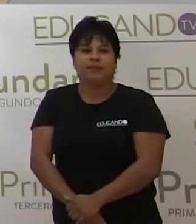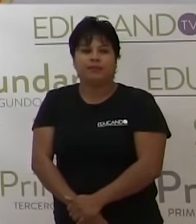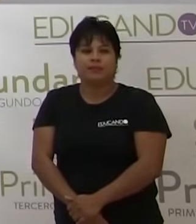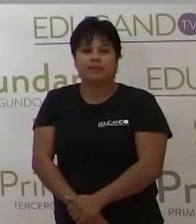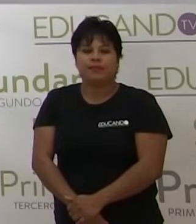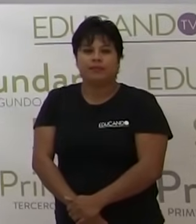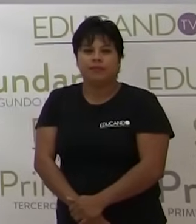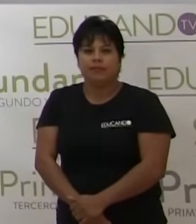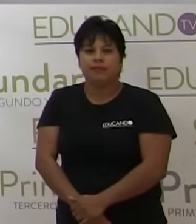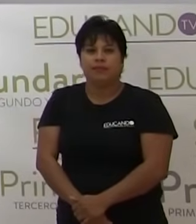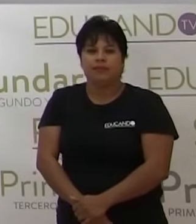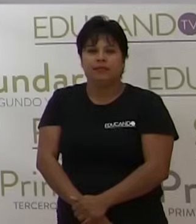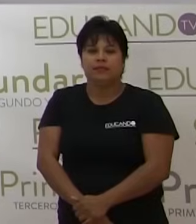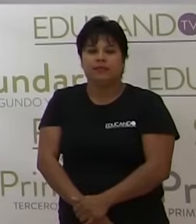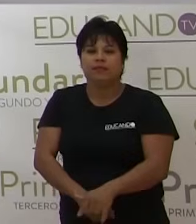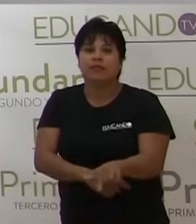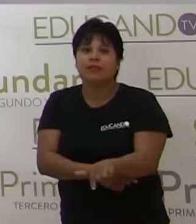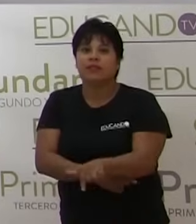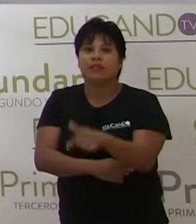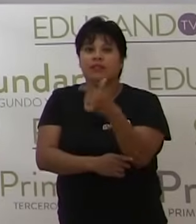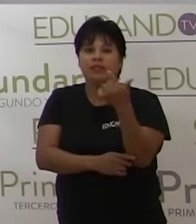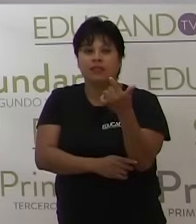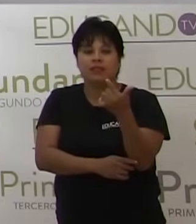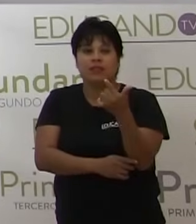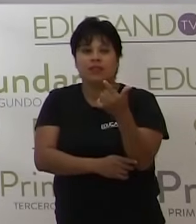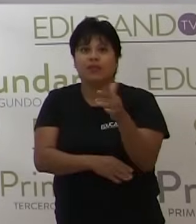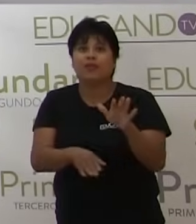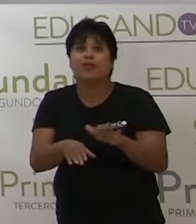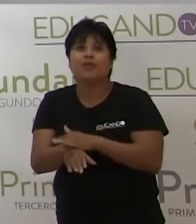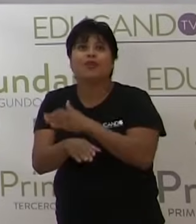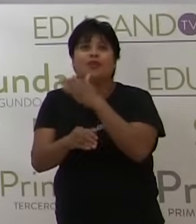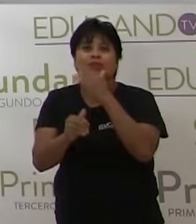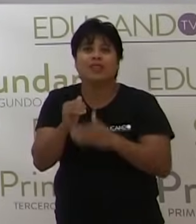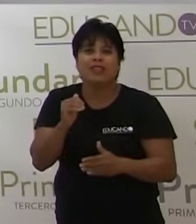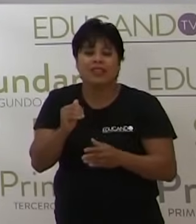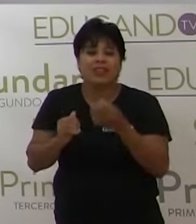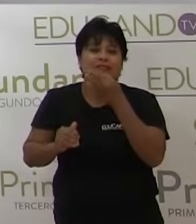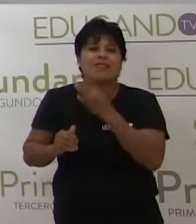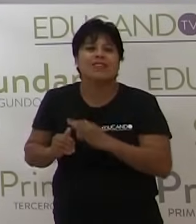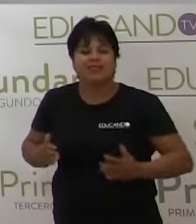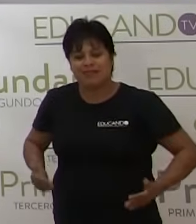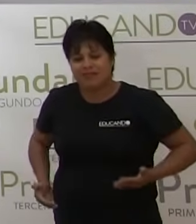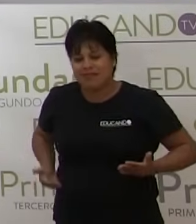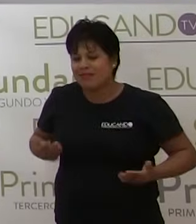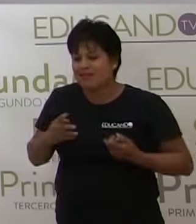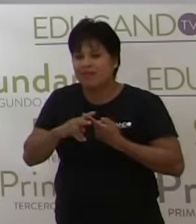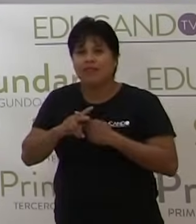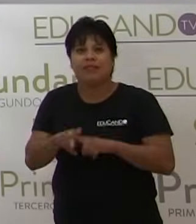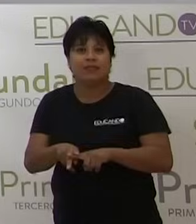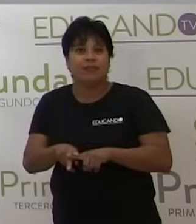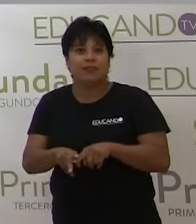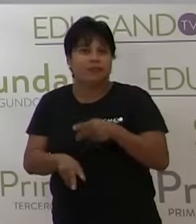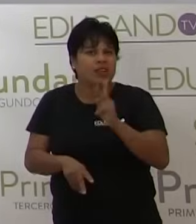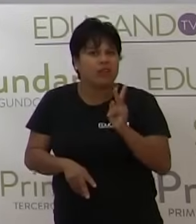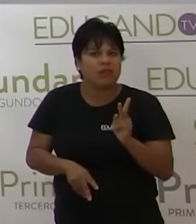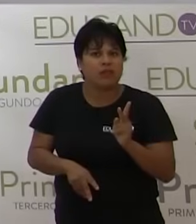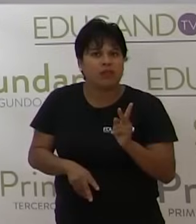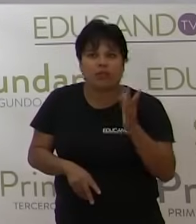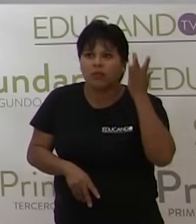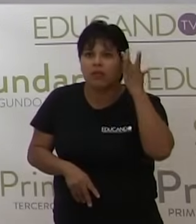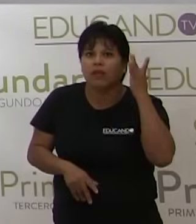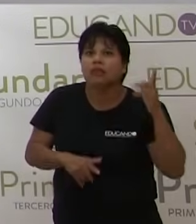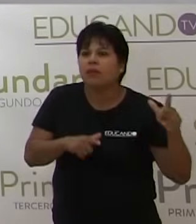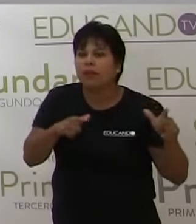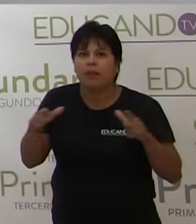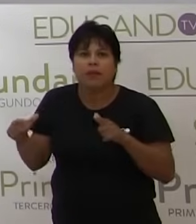gorros a las 12 por fin a celebrar pero Y el